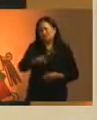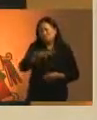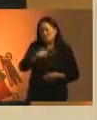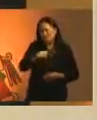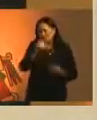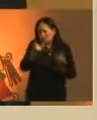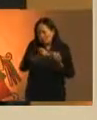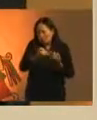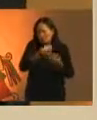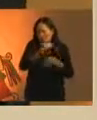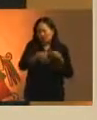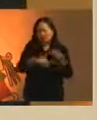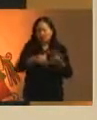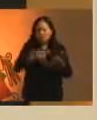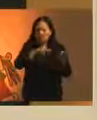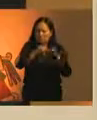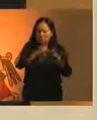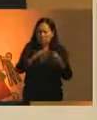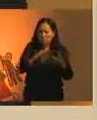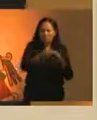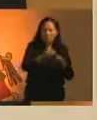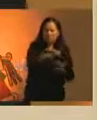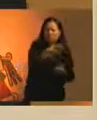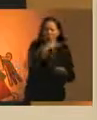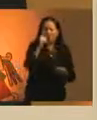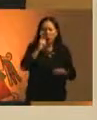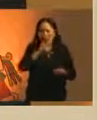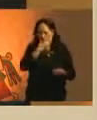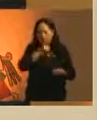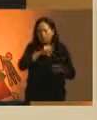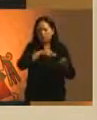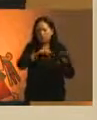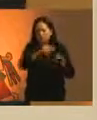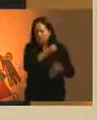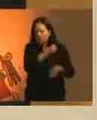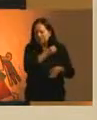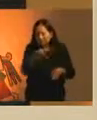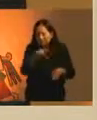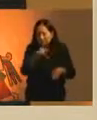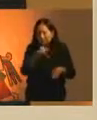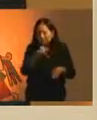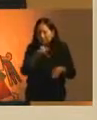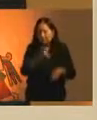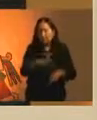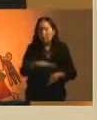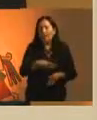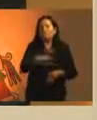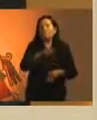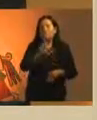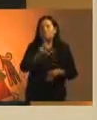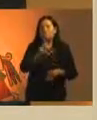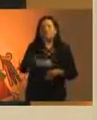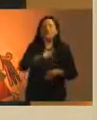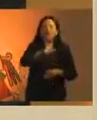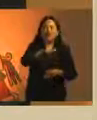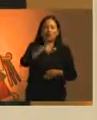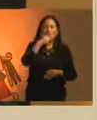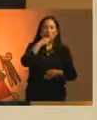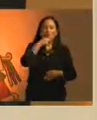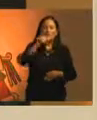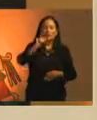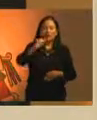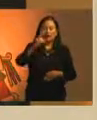ponernos a todo dar trabajamos con estos organizadores este y adalberto tejeda financió y